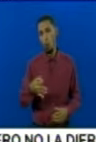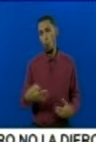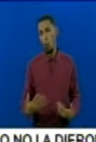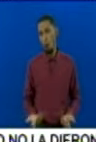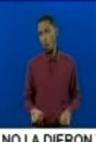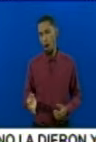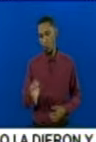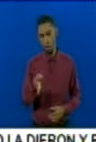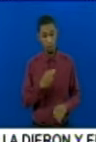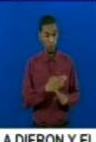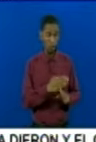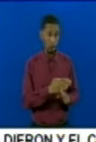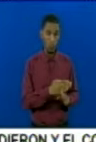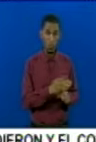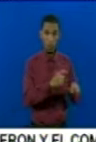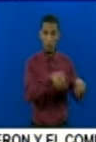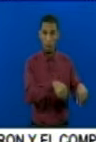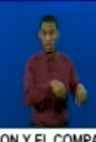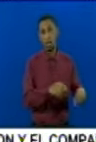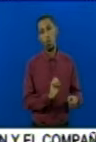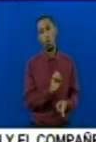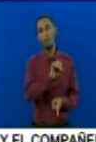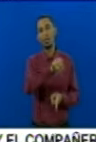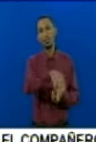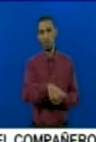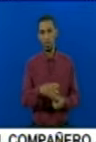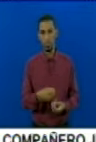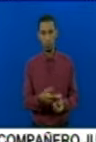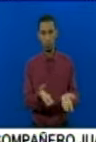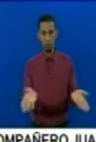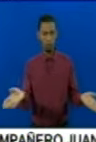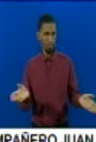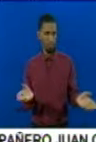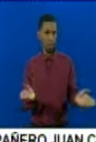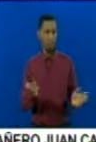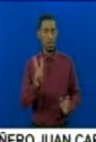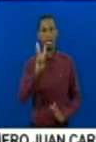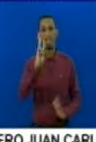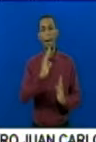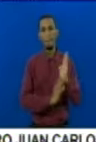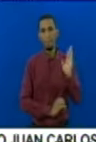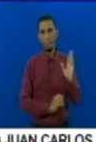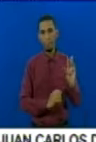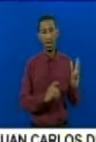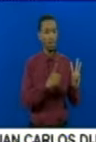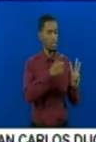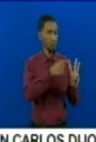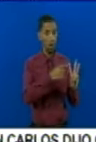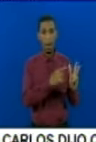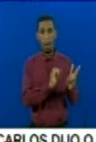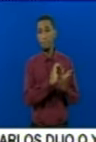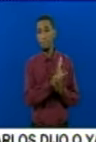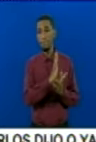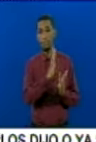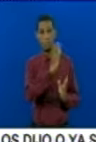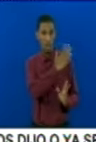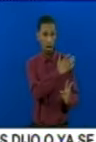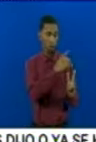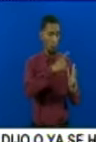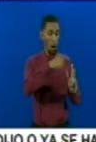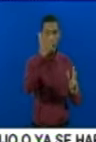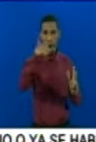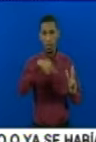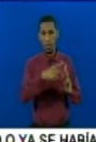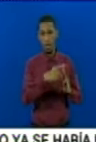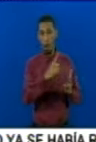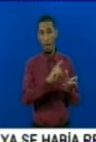cabecera, y bueno, iniciar la distribución del trimestre marzo, abril, mayo. Se inició